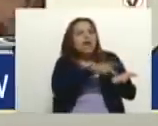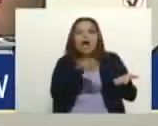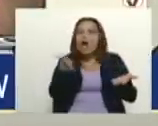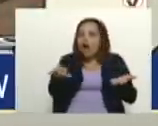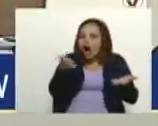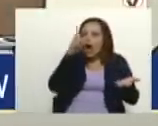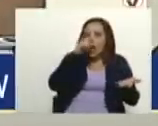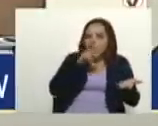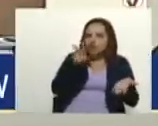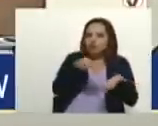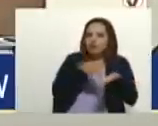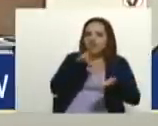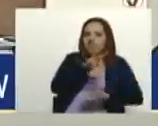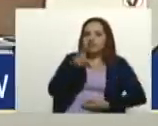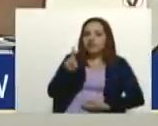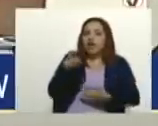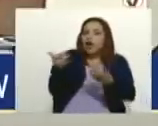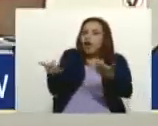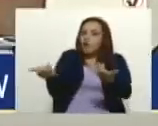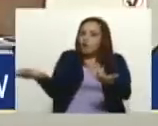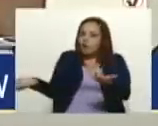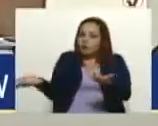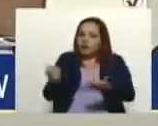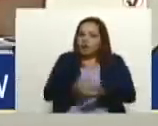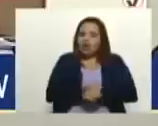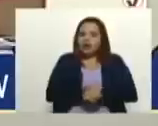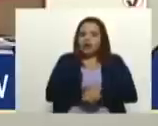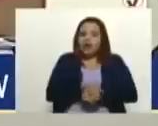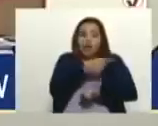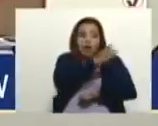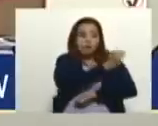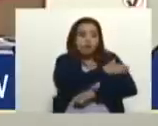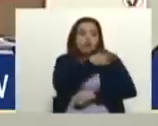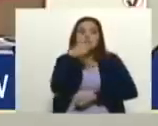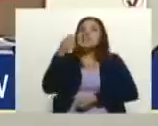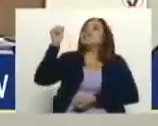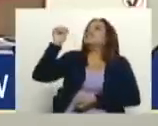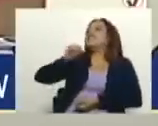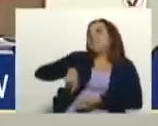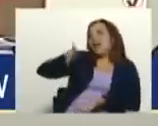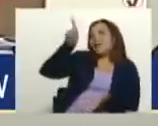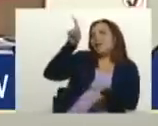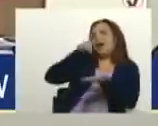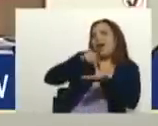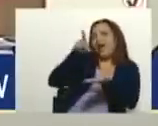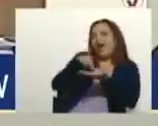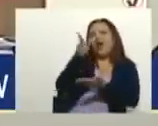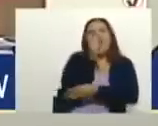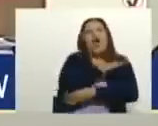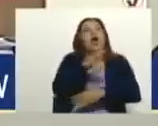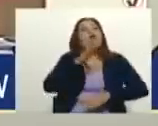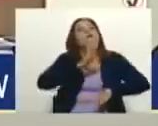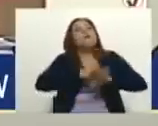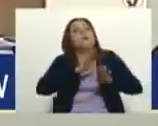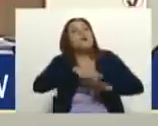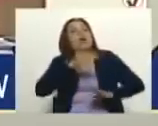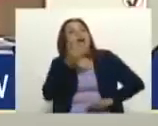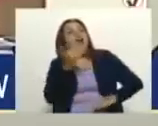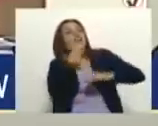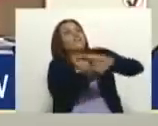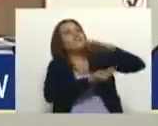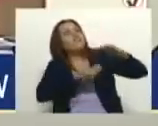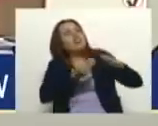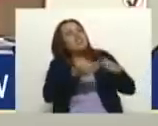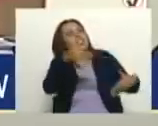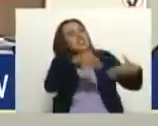2021, ahora ellos son los abanderados de la participación. ¿Por qué van a hacer primarias?